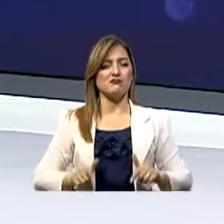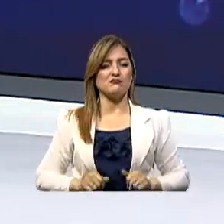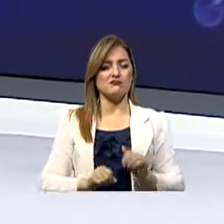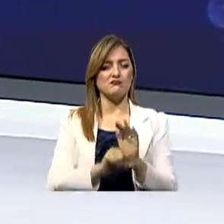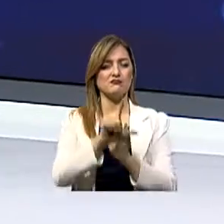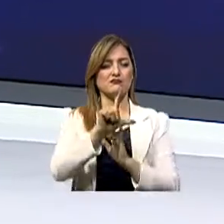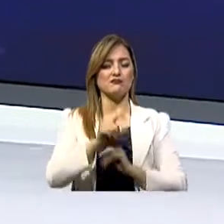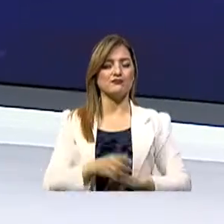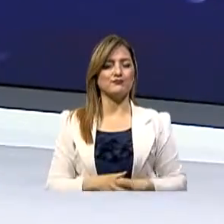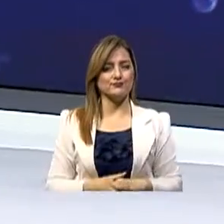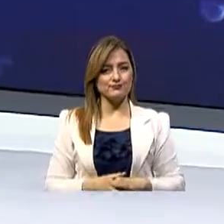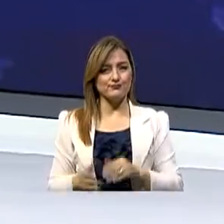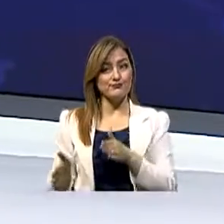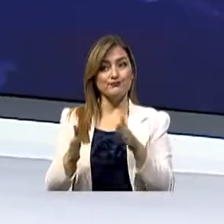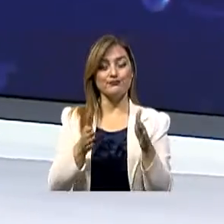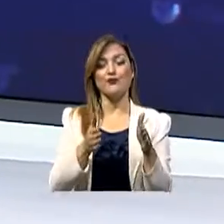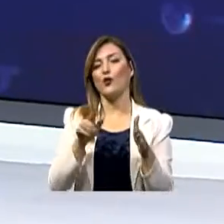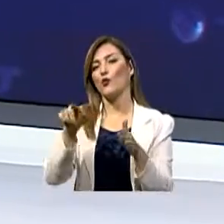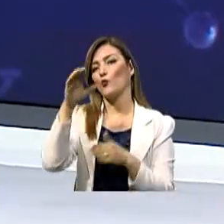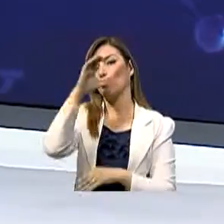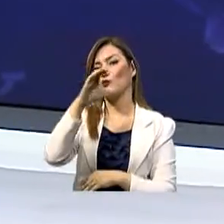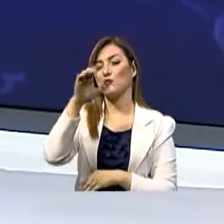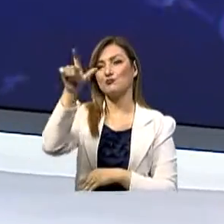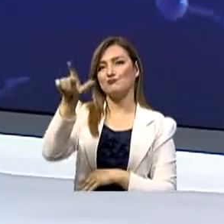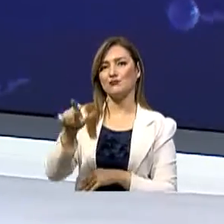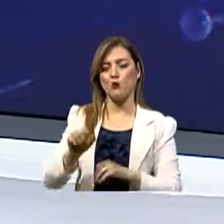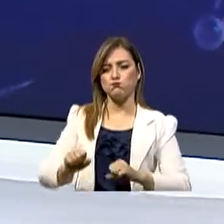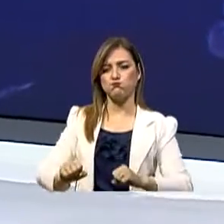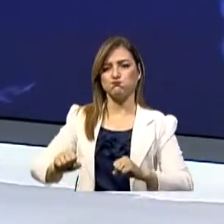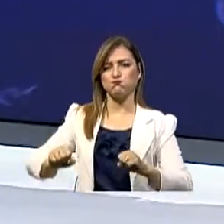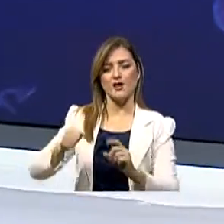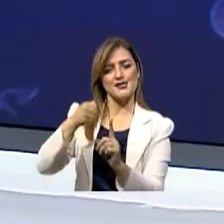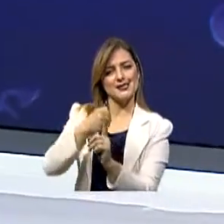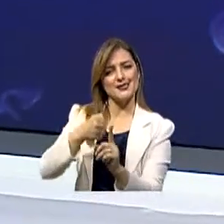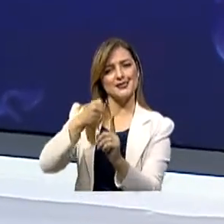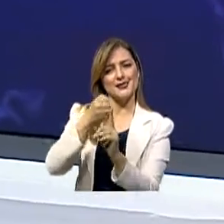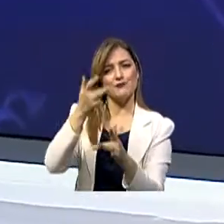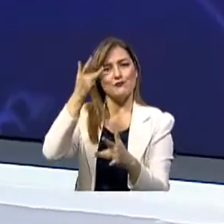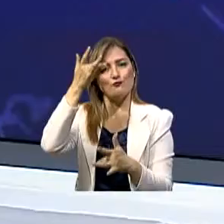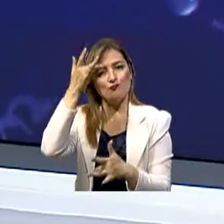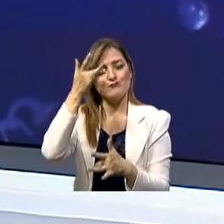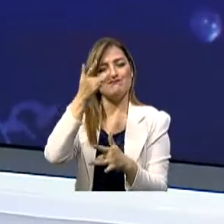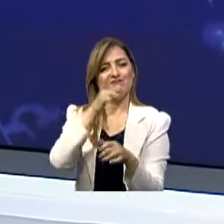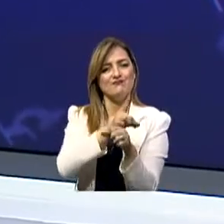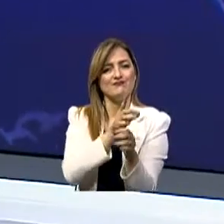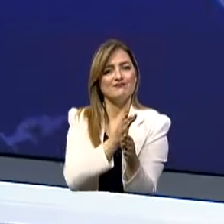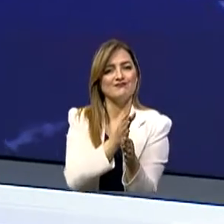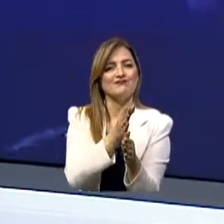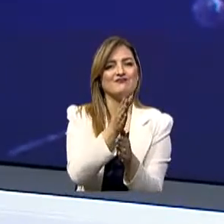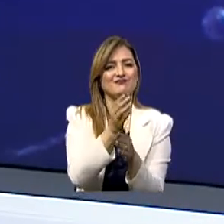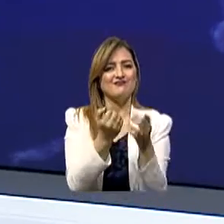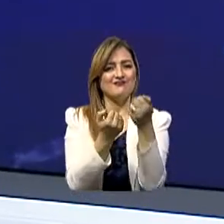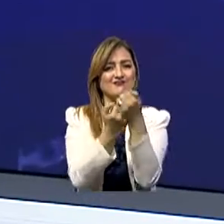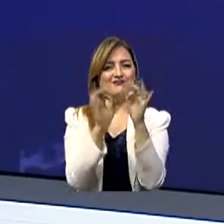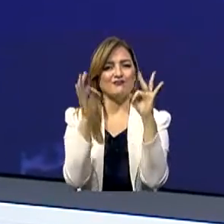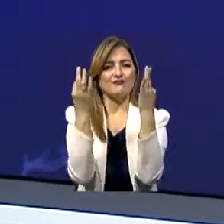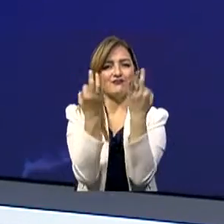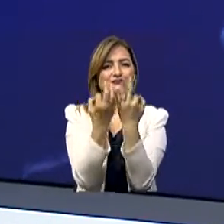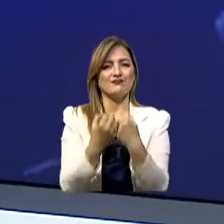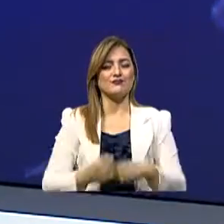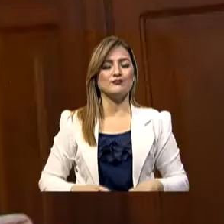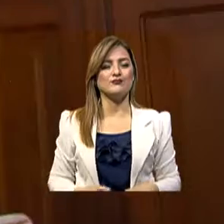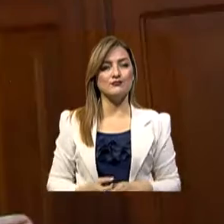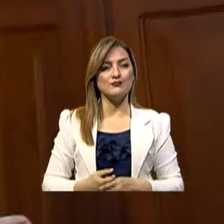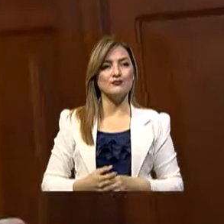el contraste un caso de superación y de cómo se enfrenta a la enfermedad de la mano de los especialistas y apoyo familiar